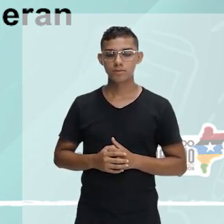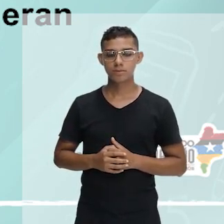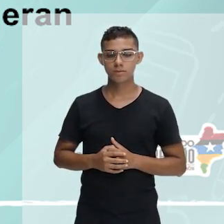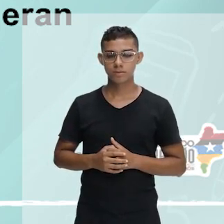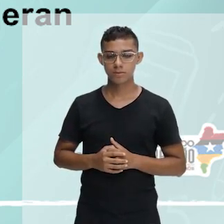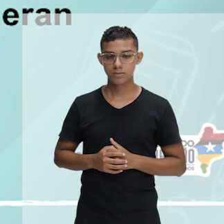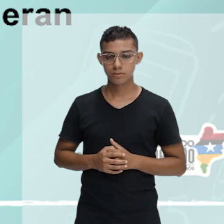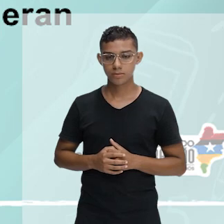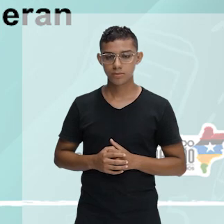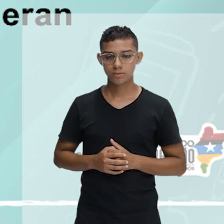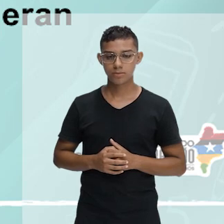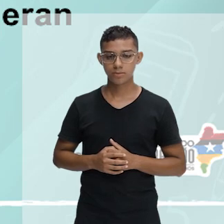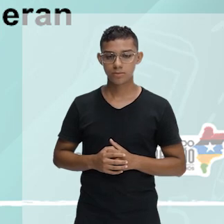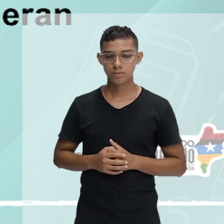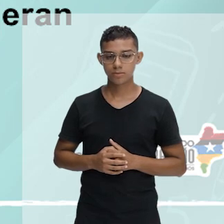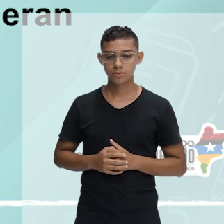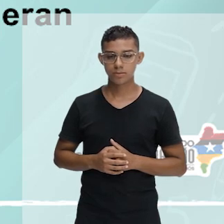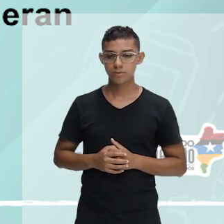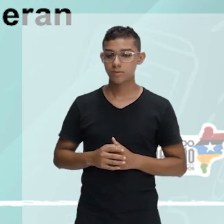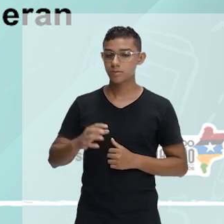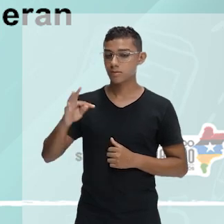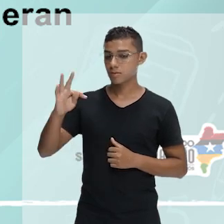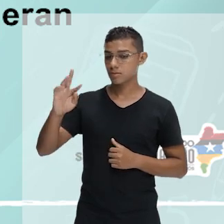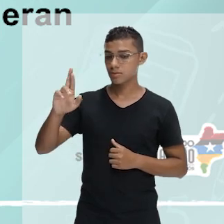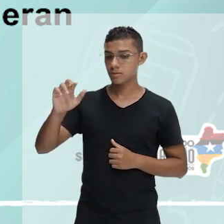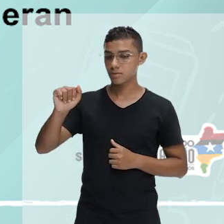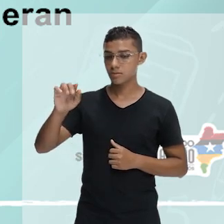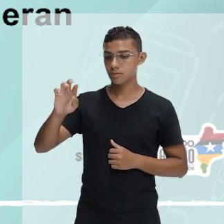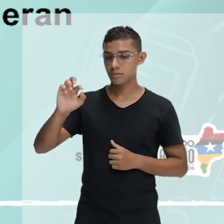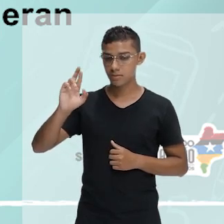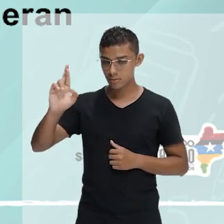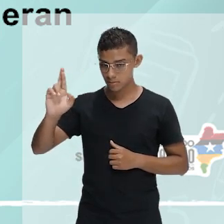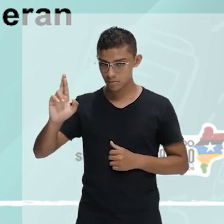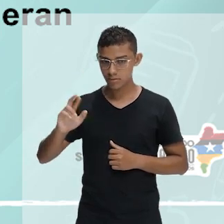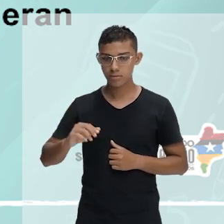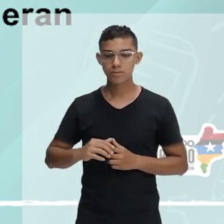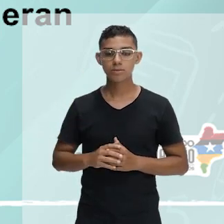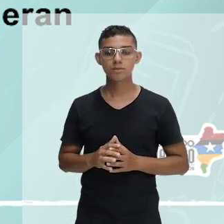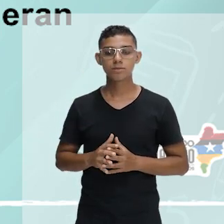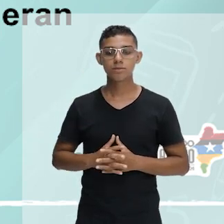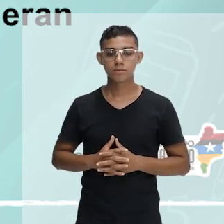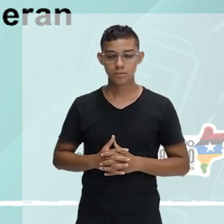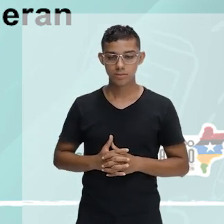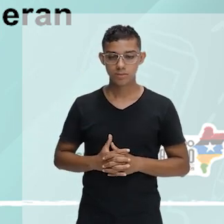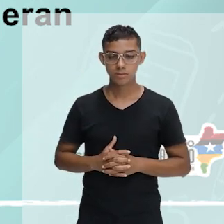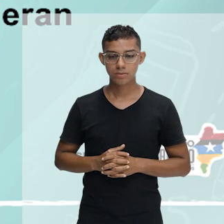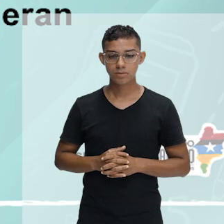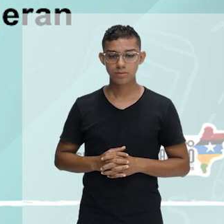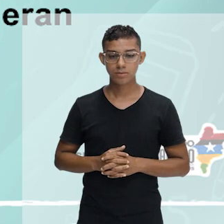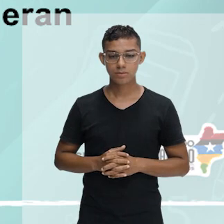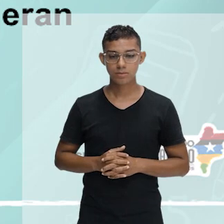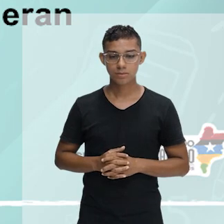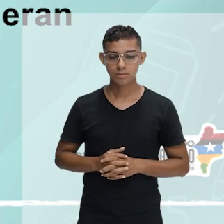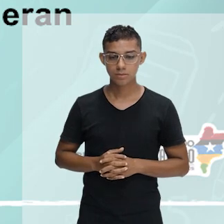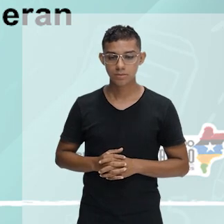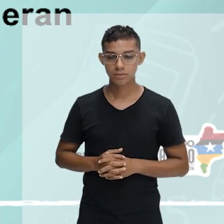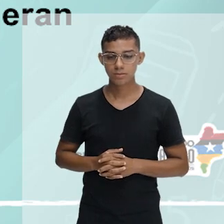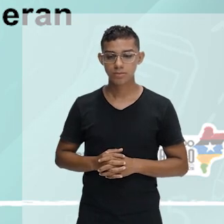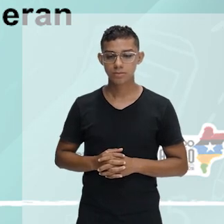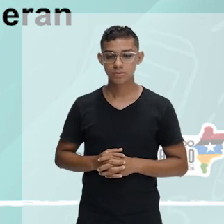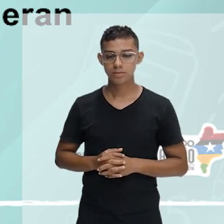tuviéramos, tuvierais, tuvieran. Traer, trajera, trajeras,